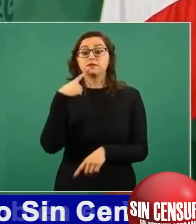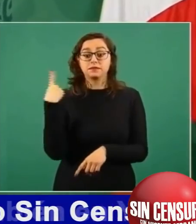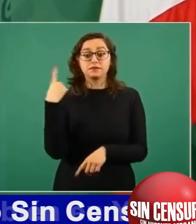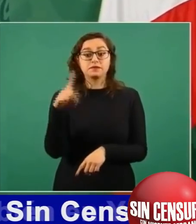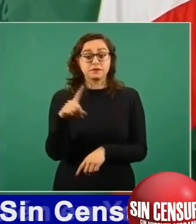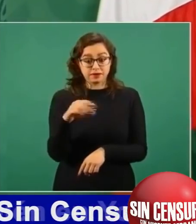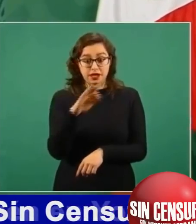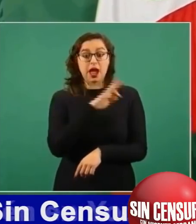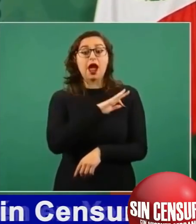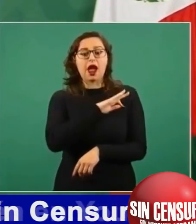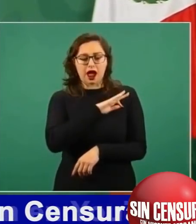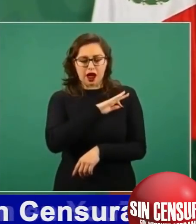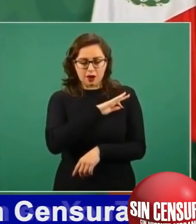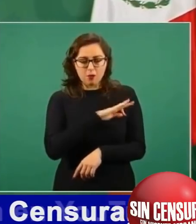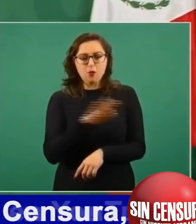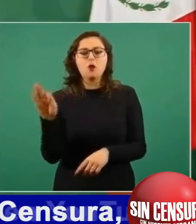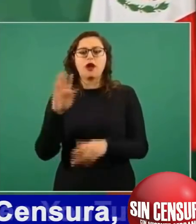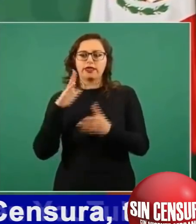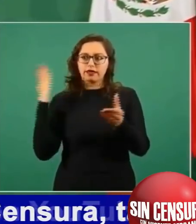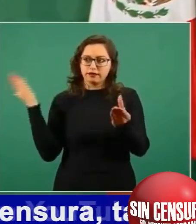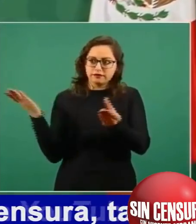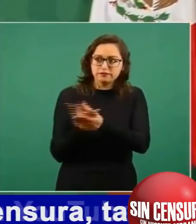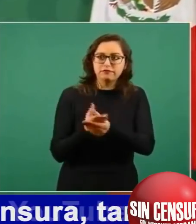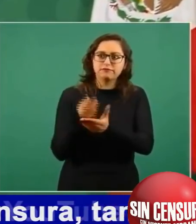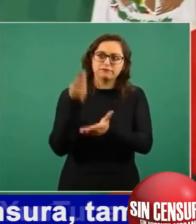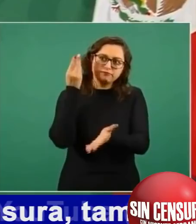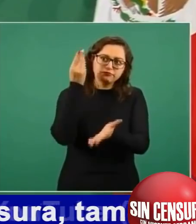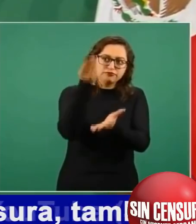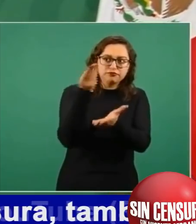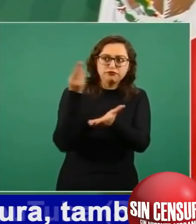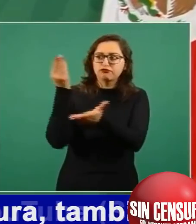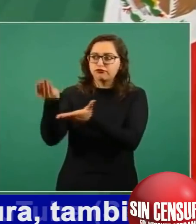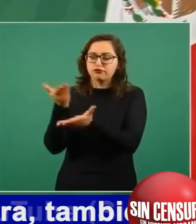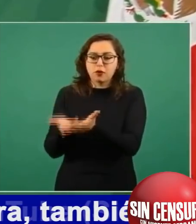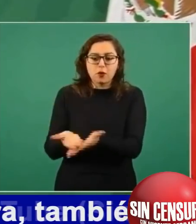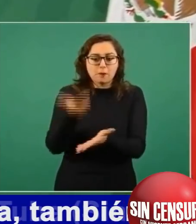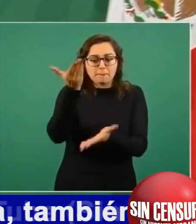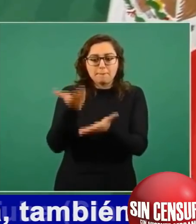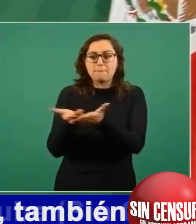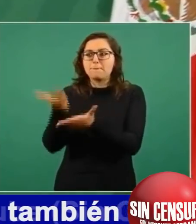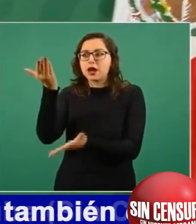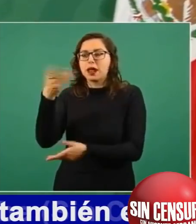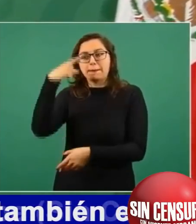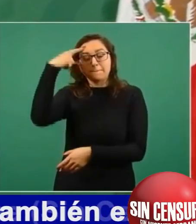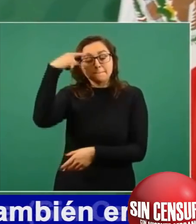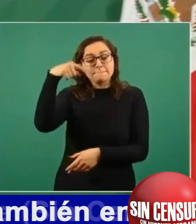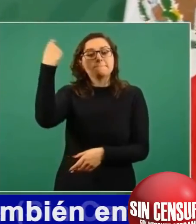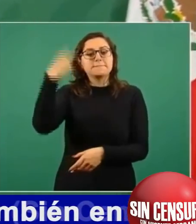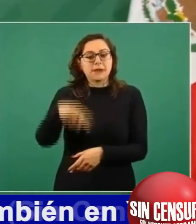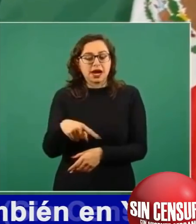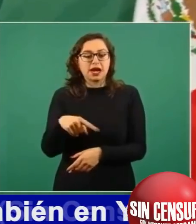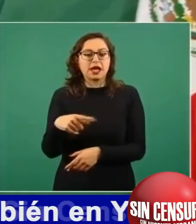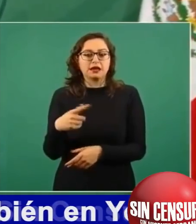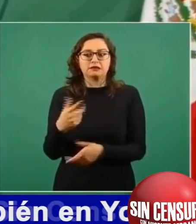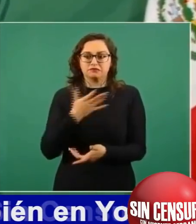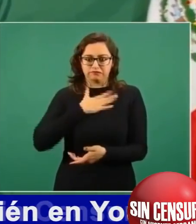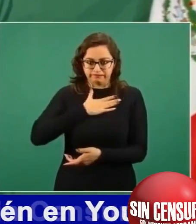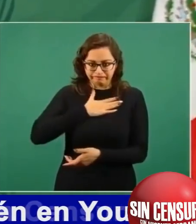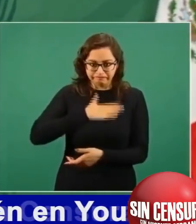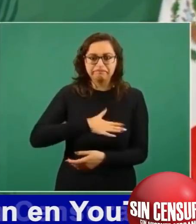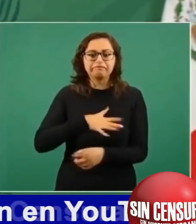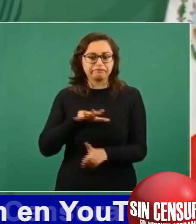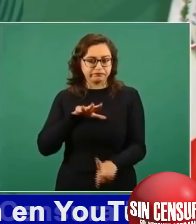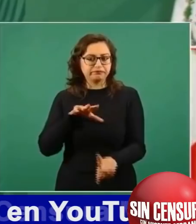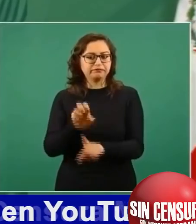¿no?, de que se haga valer la justicia